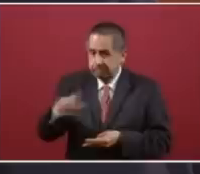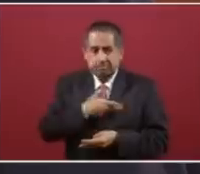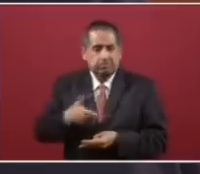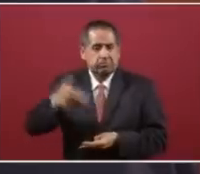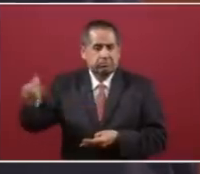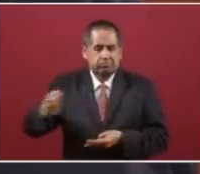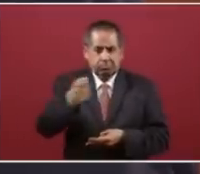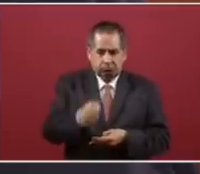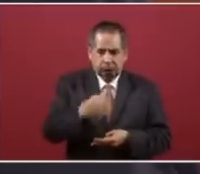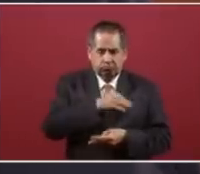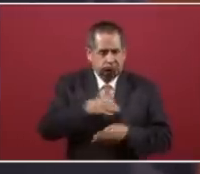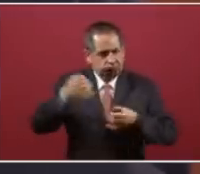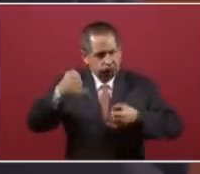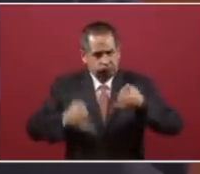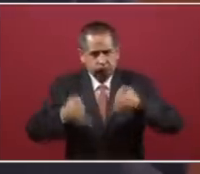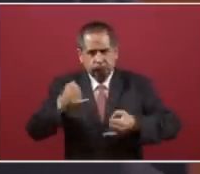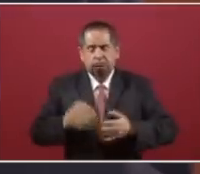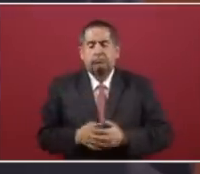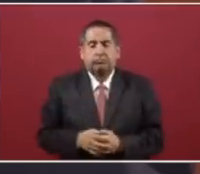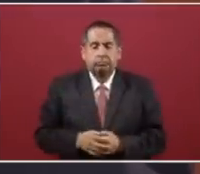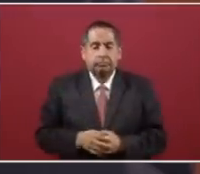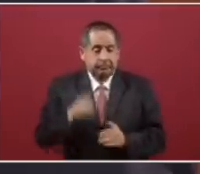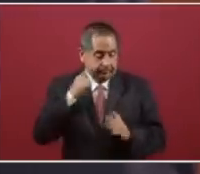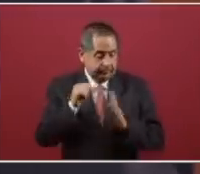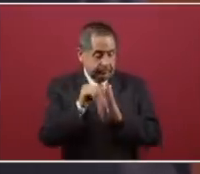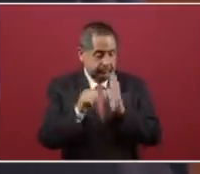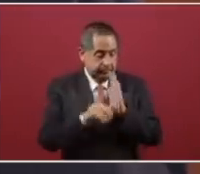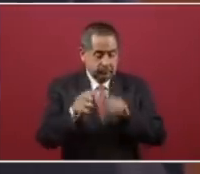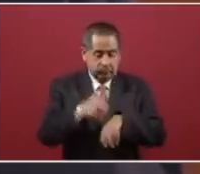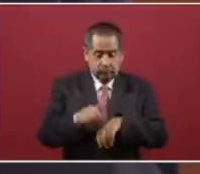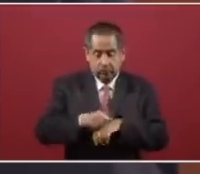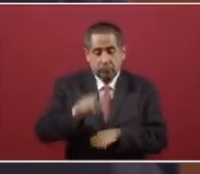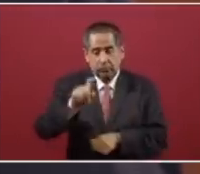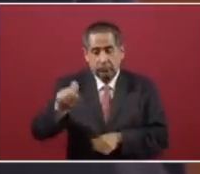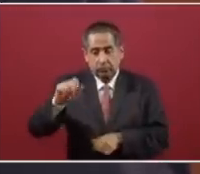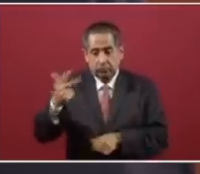porque el artículo 108 no